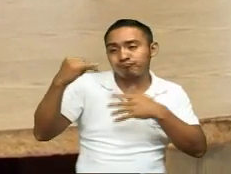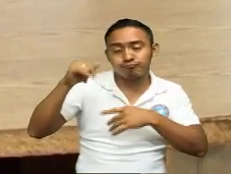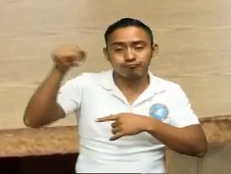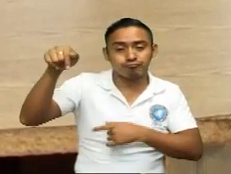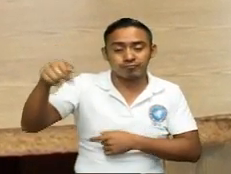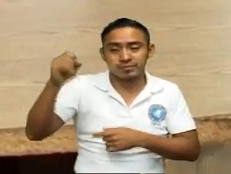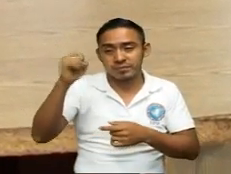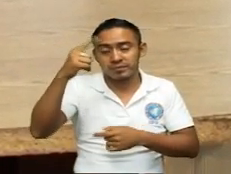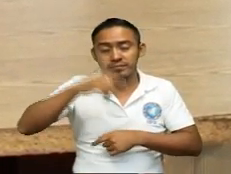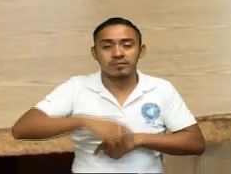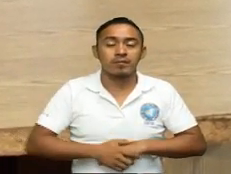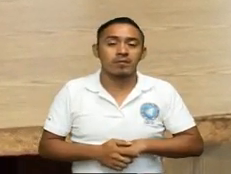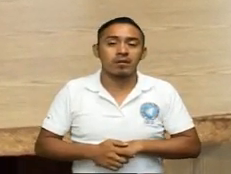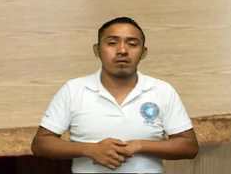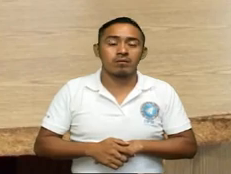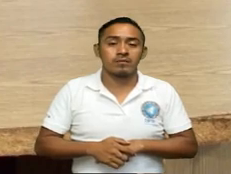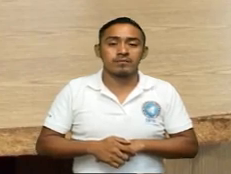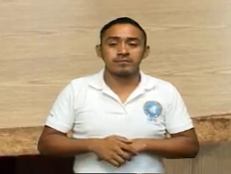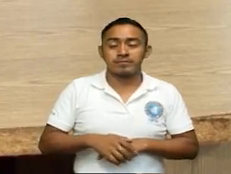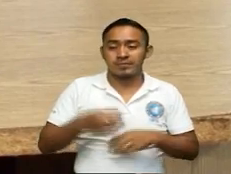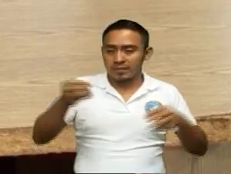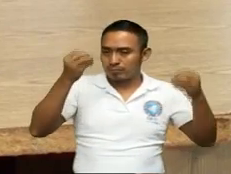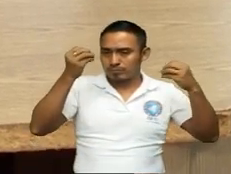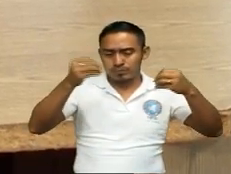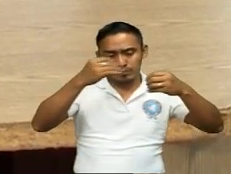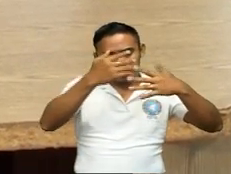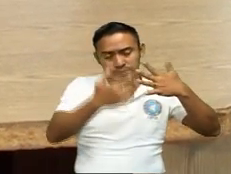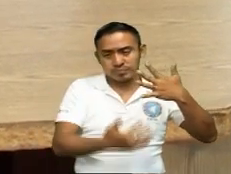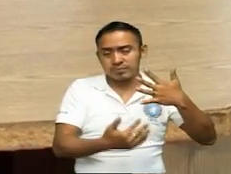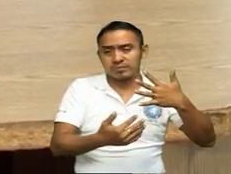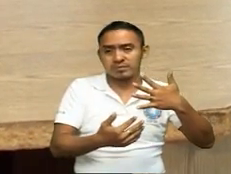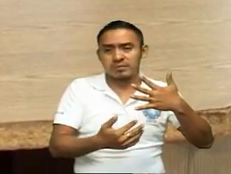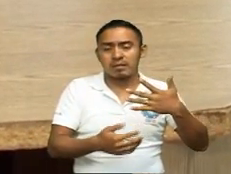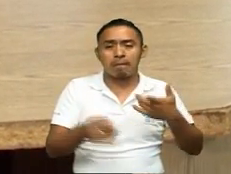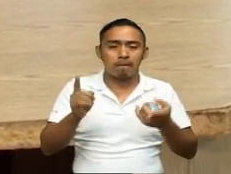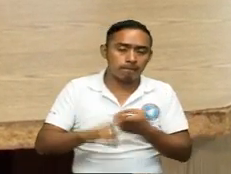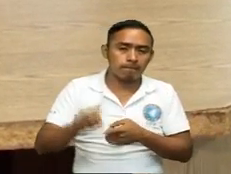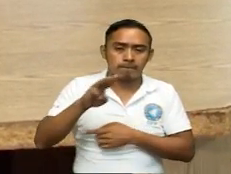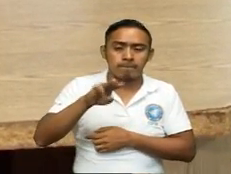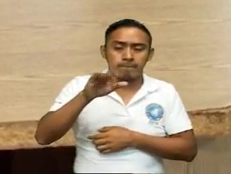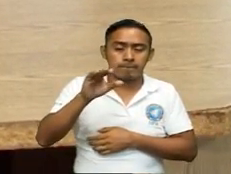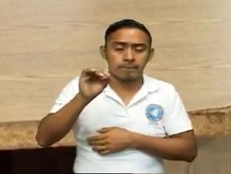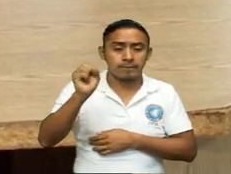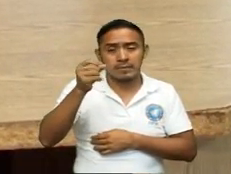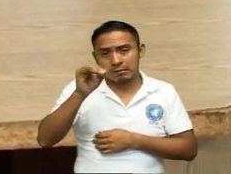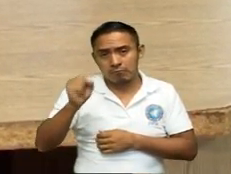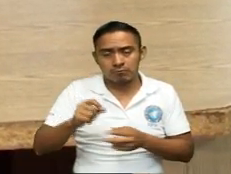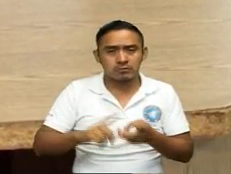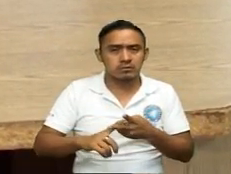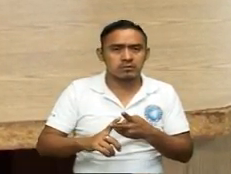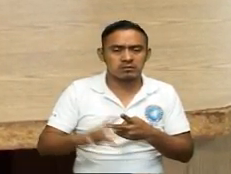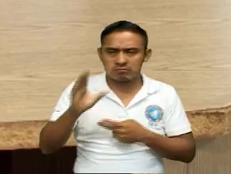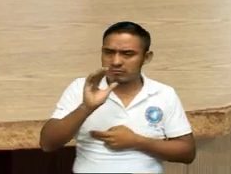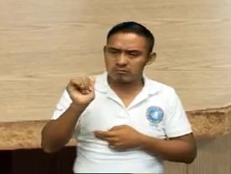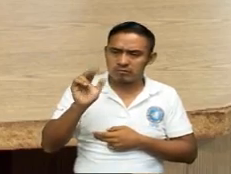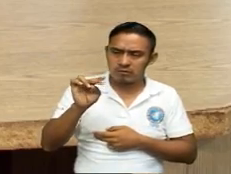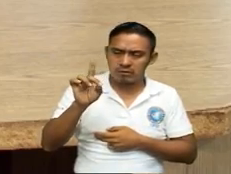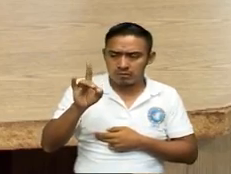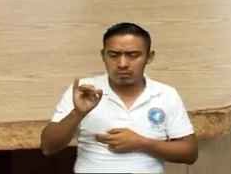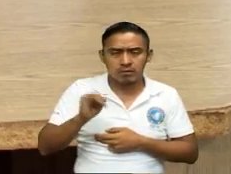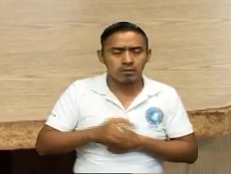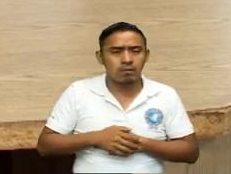Y nos quedamos cortos. Hay un sinnúmero de infecciones causadas por micosis, diferentes tipos de candida, diferentes